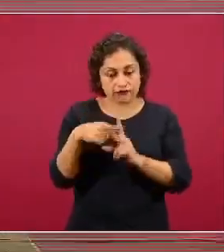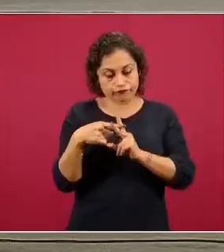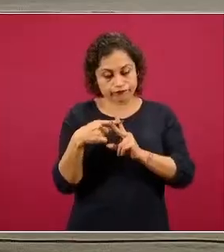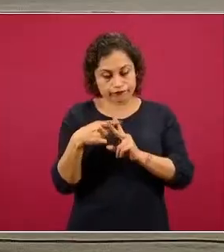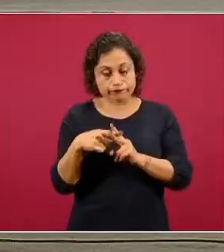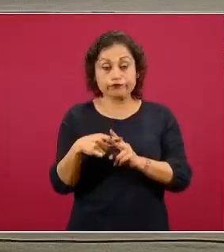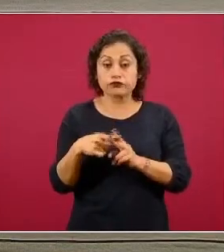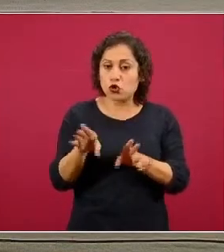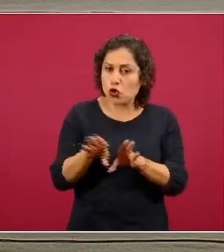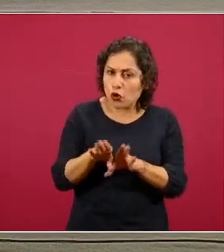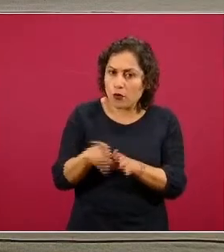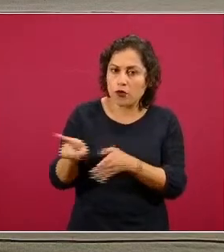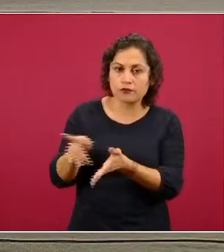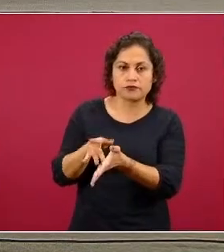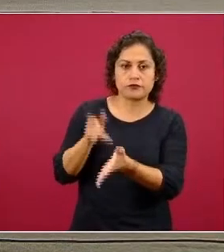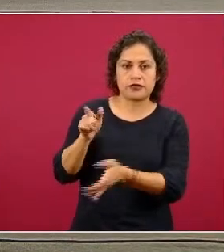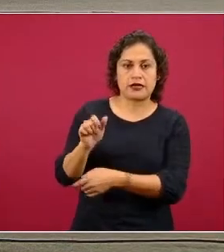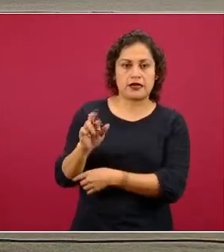red IRAC.